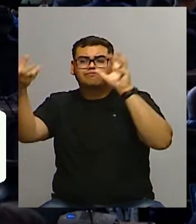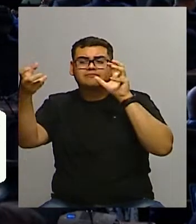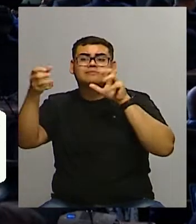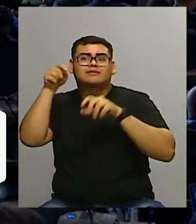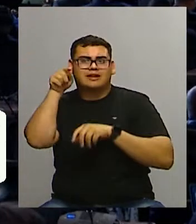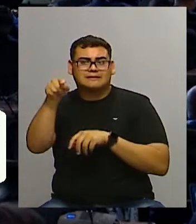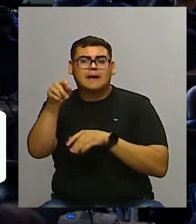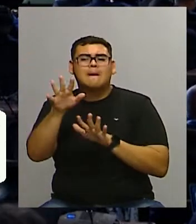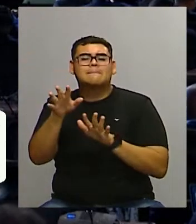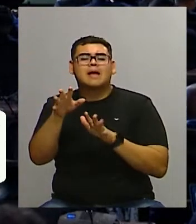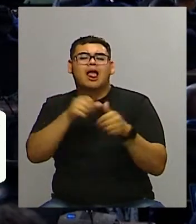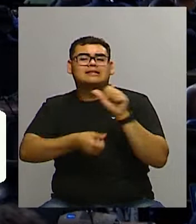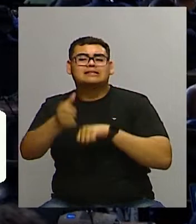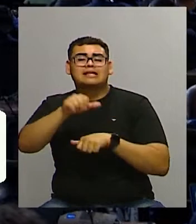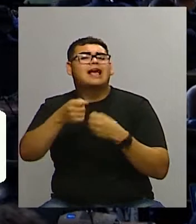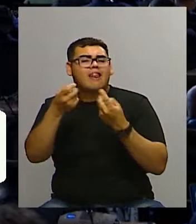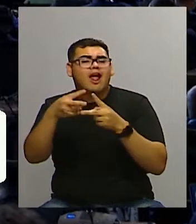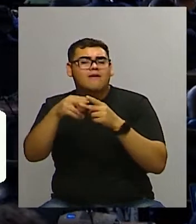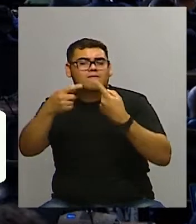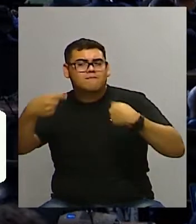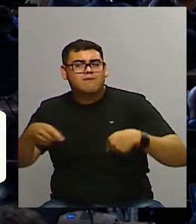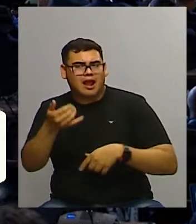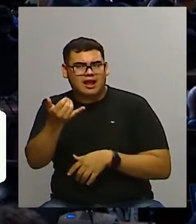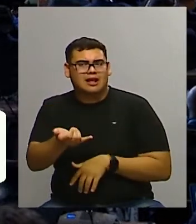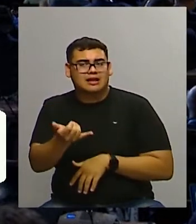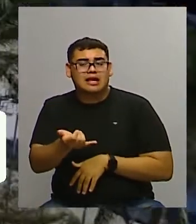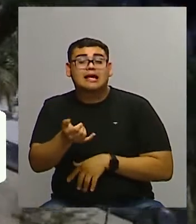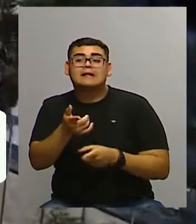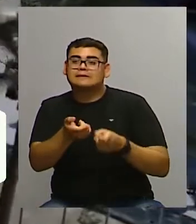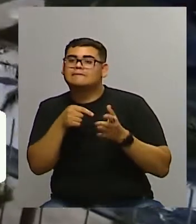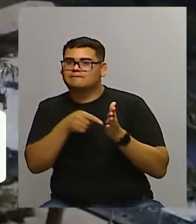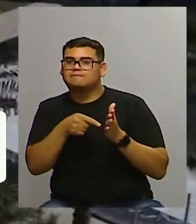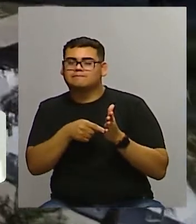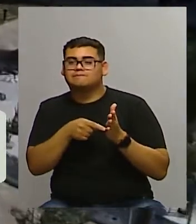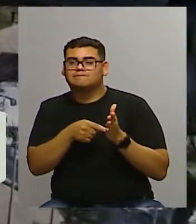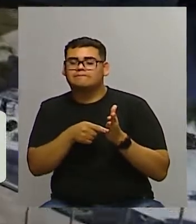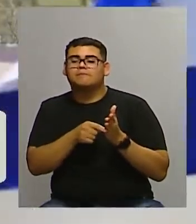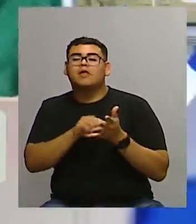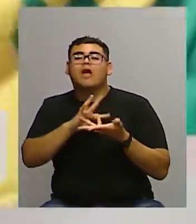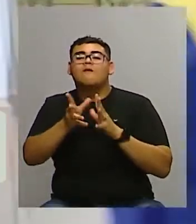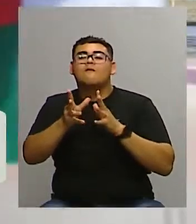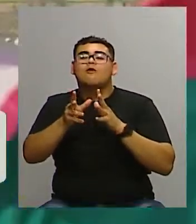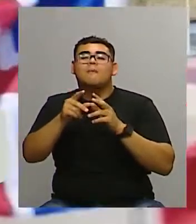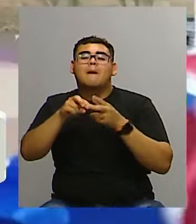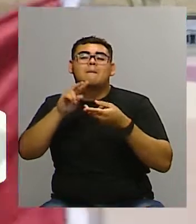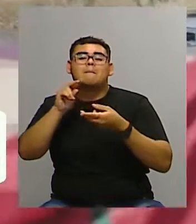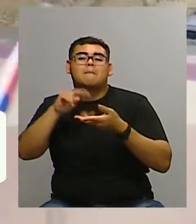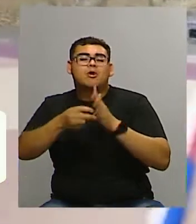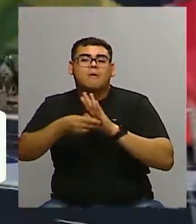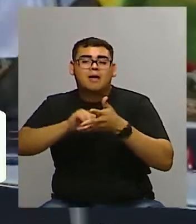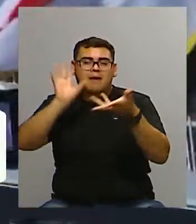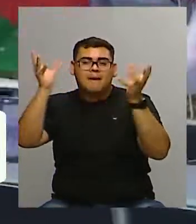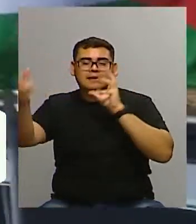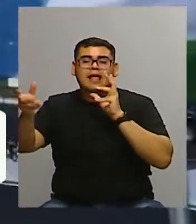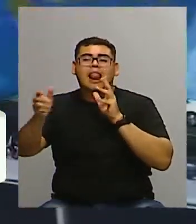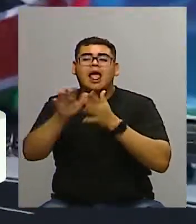misma ciencia da herramientas y es lo que quiere que se interprete y conocimiento sobre cómo hay que abordar esa problemática.